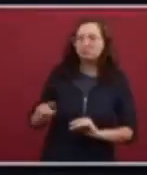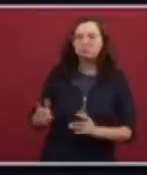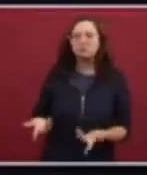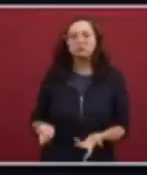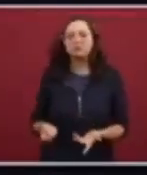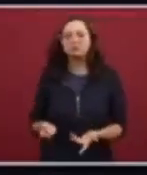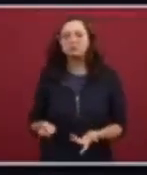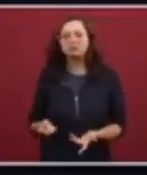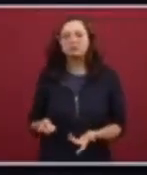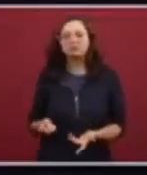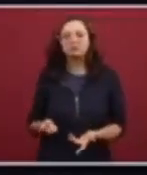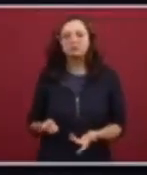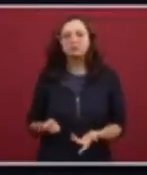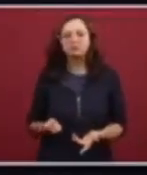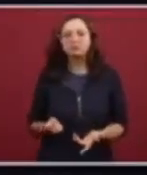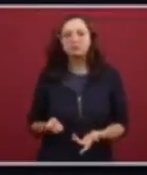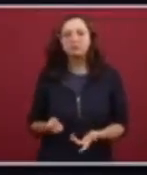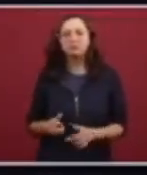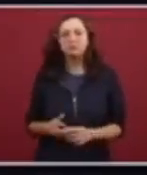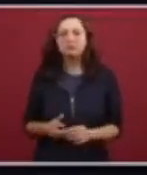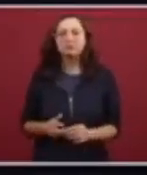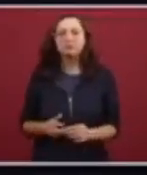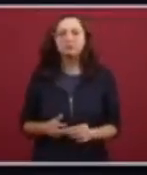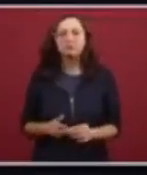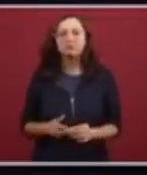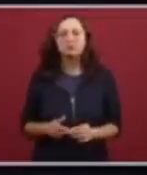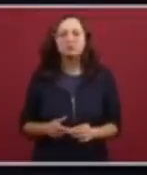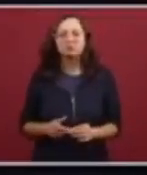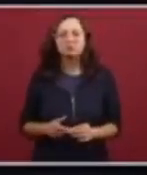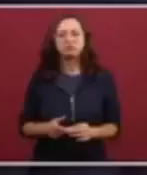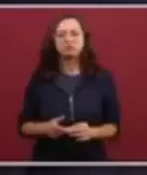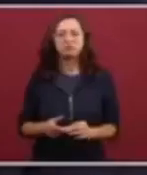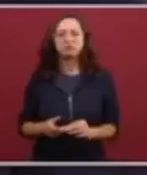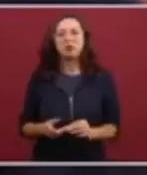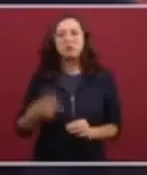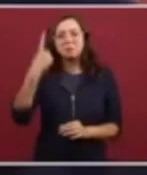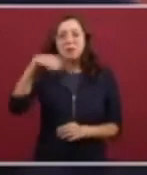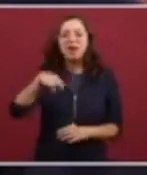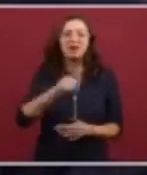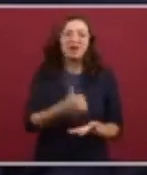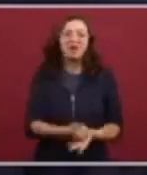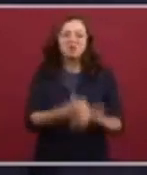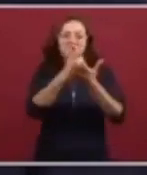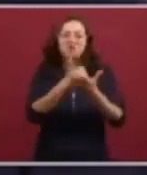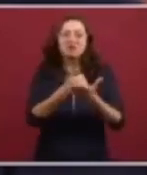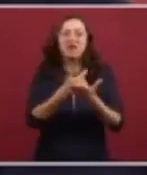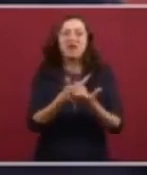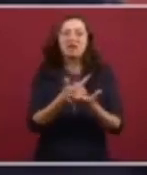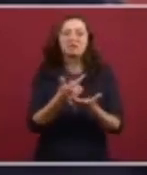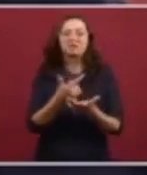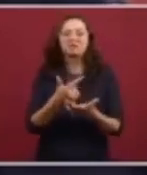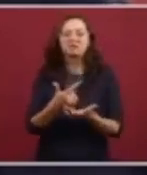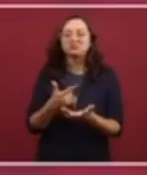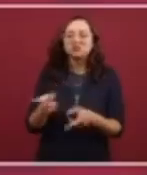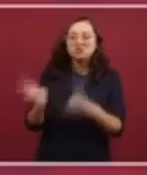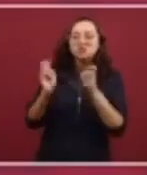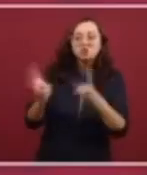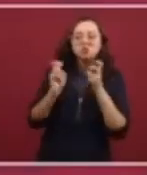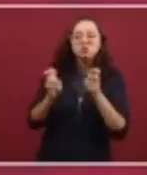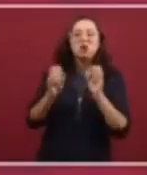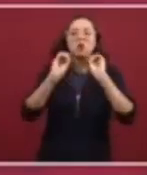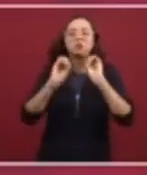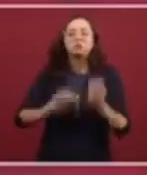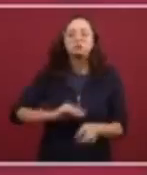para que ayudarán facilitarán en el saqueo o se hicieran de la vista gorda